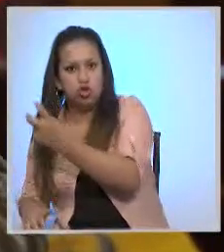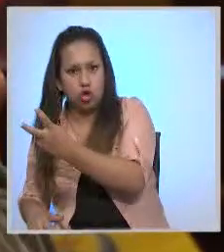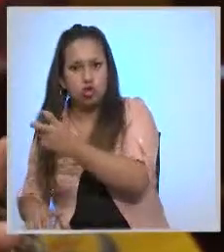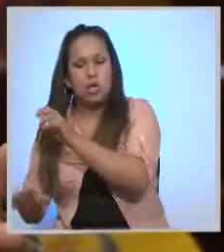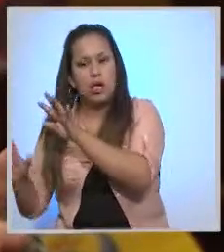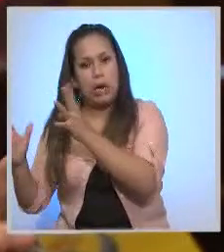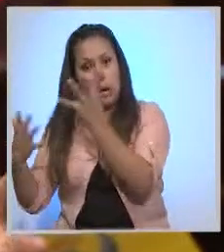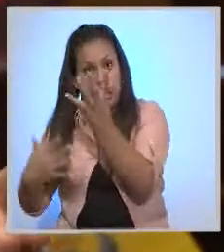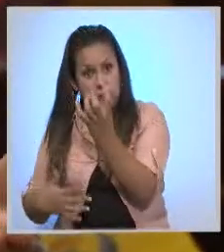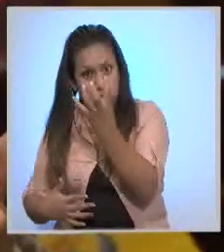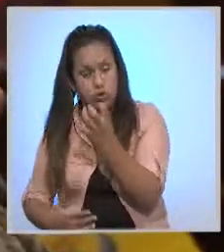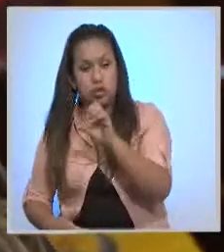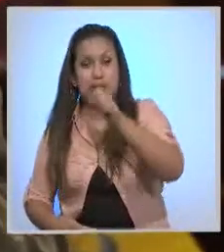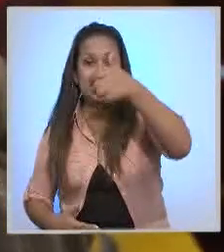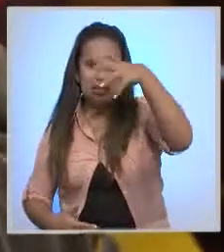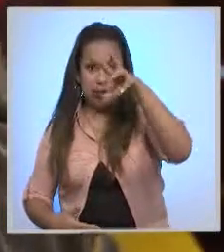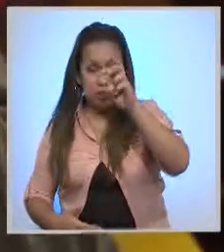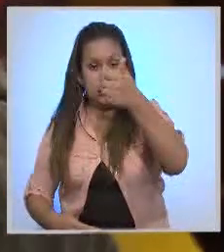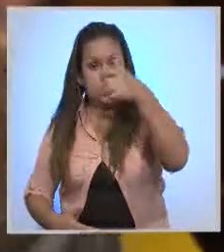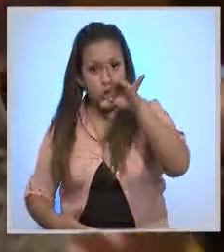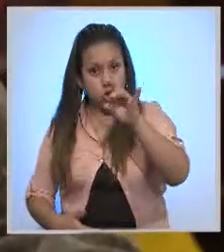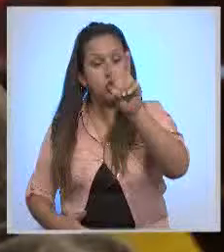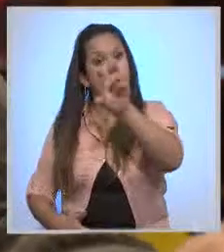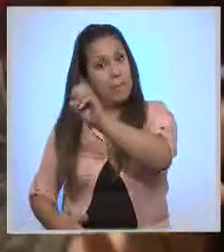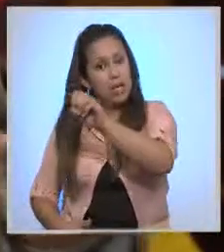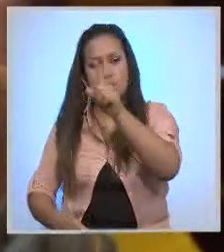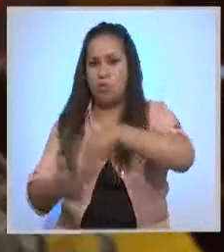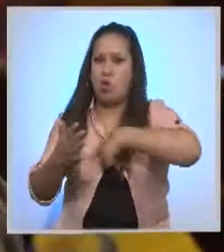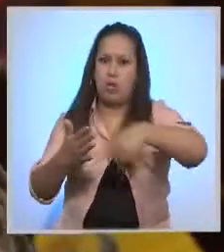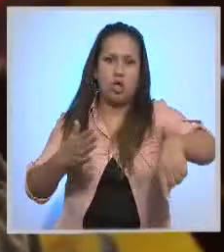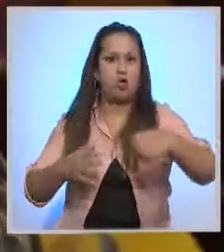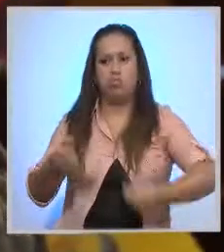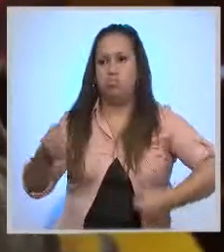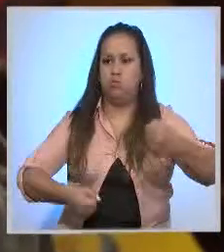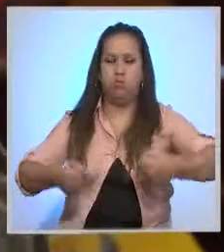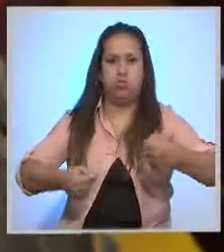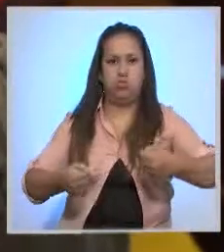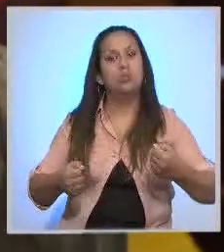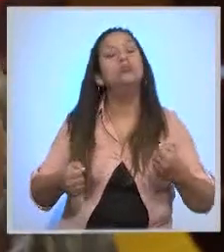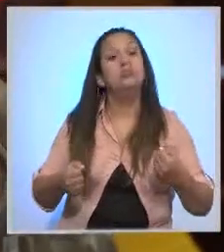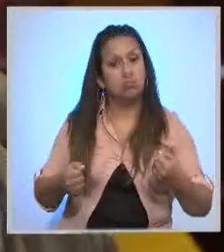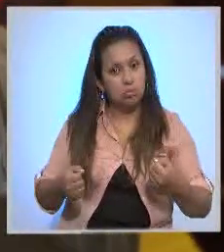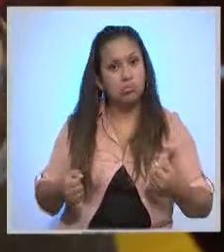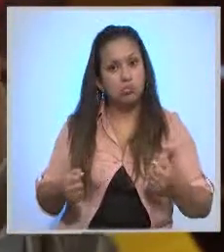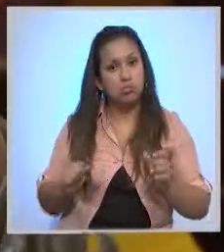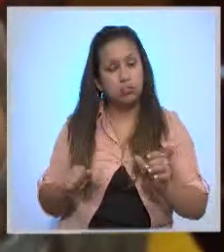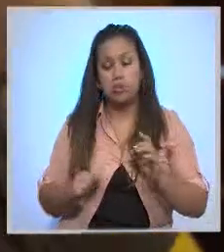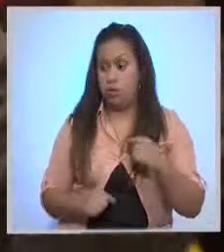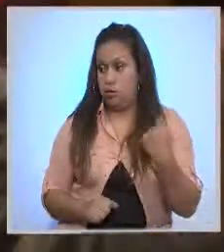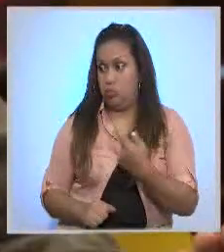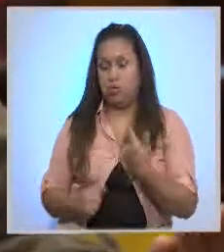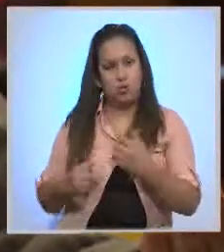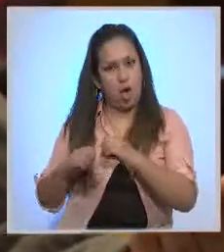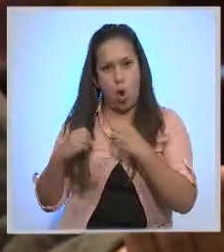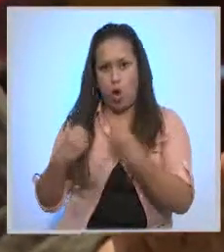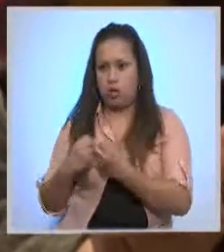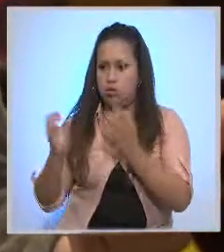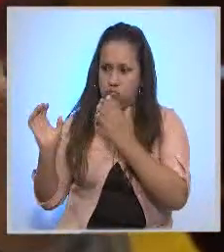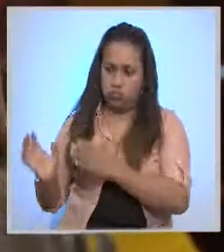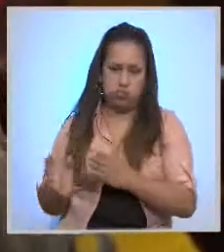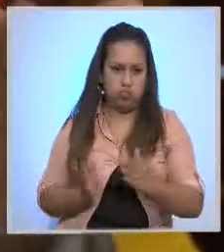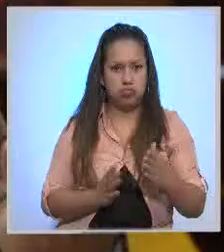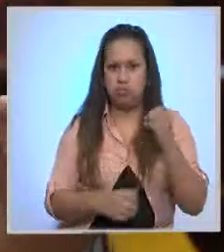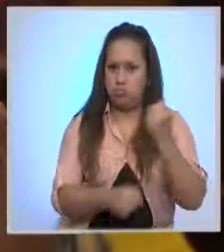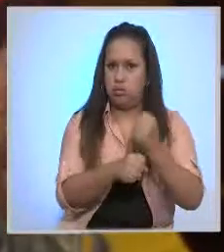circulación es la es la secretaria movilidad porque tiene la competencia exacto hemos puesto a disposición de todos los organismos que van a trabajar salvoconductos para evitar esta restricción